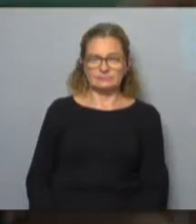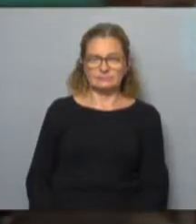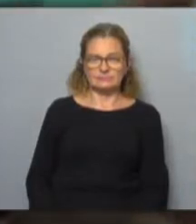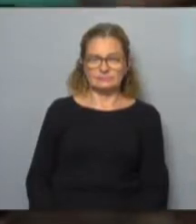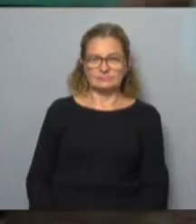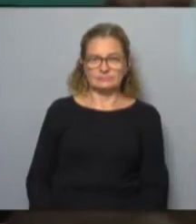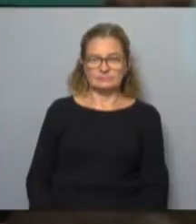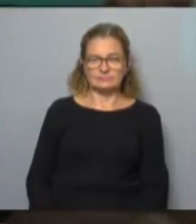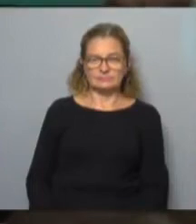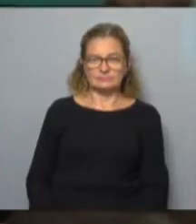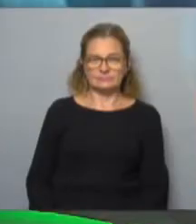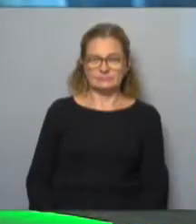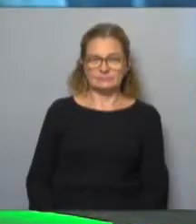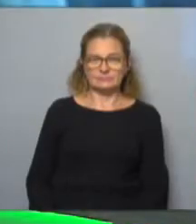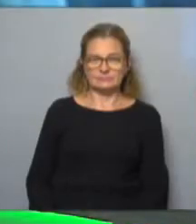conoce.